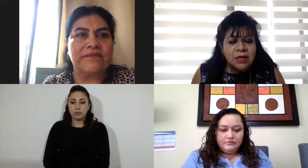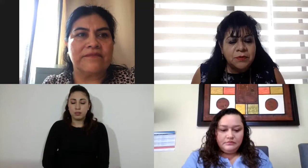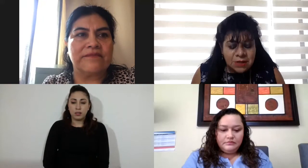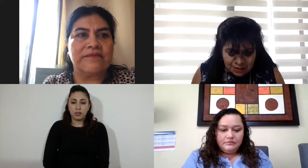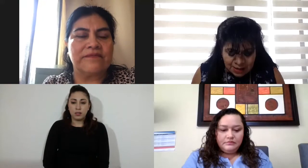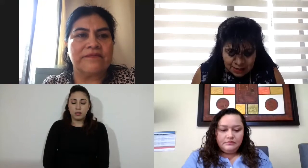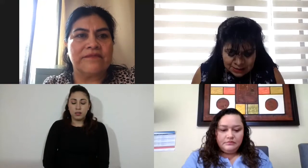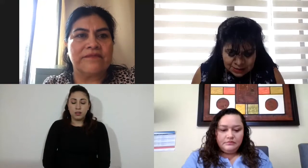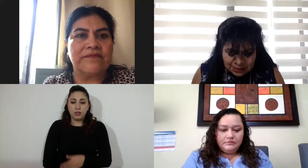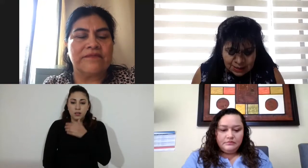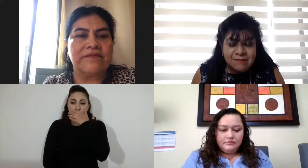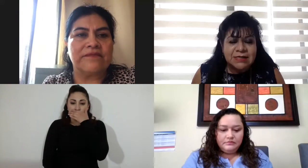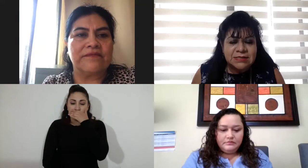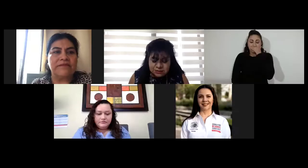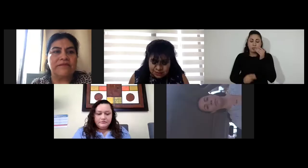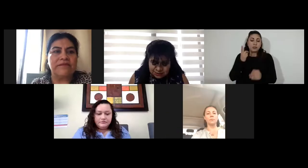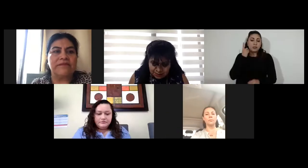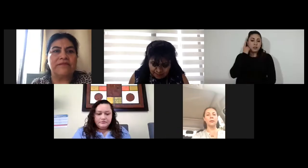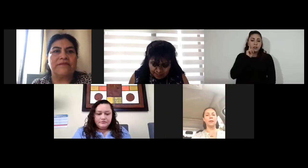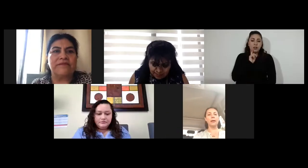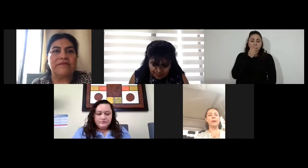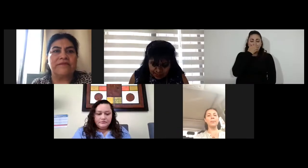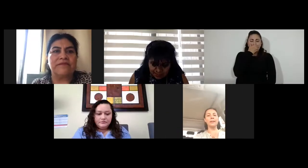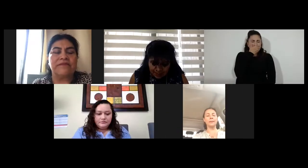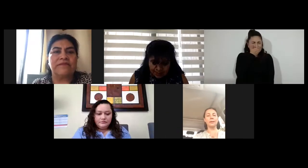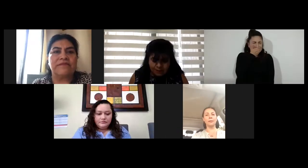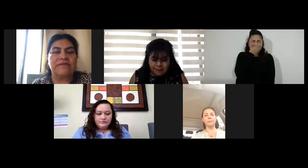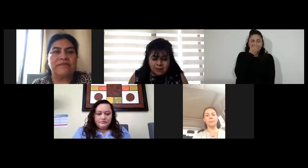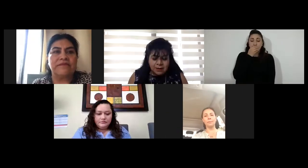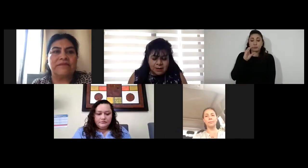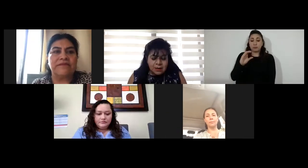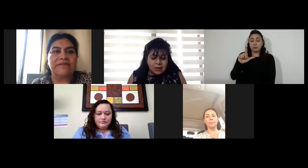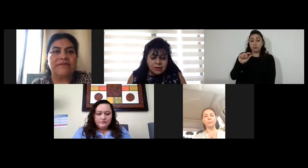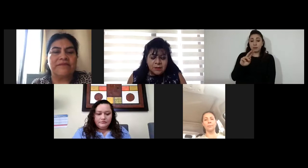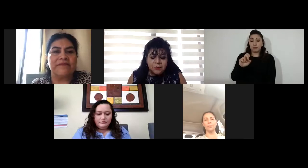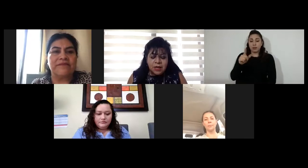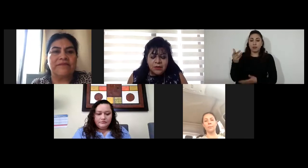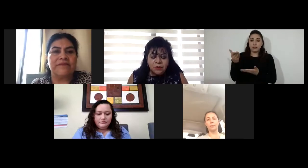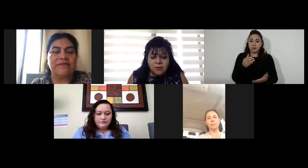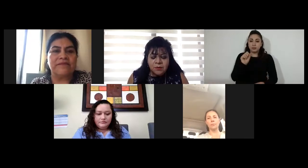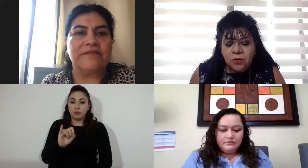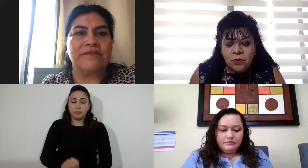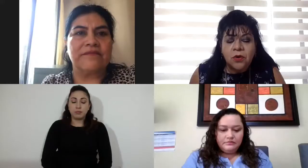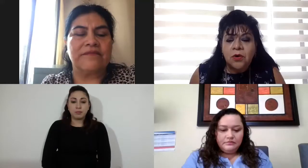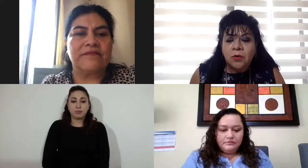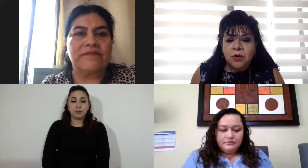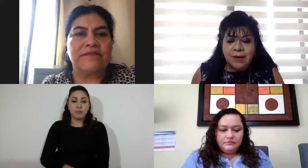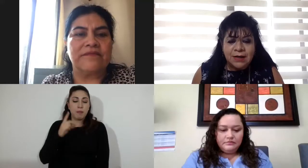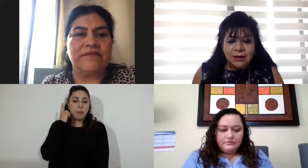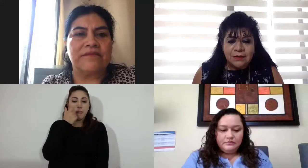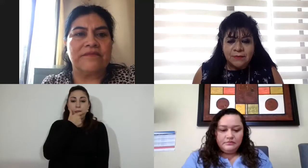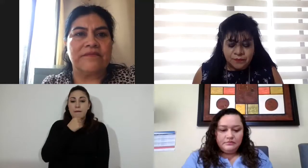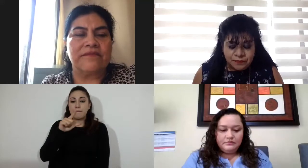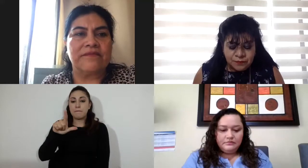Diputada Lisette Clavel Sánchez. Clavel presente. Diputado Víctor Hugo Lobo